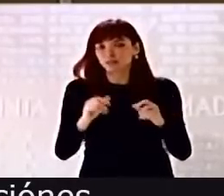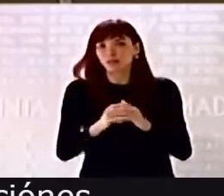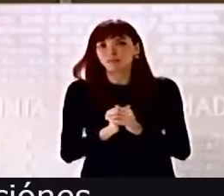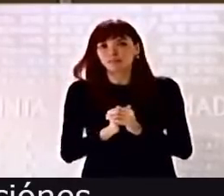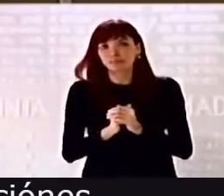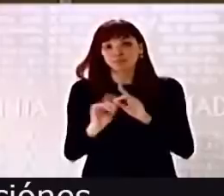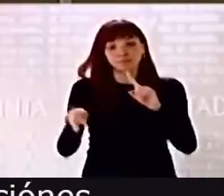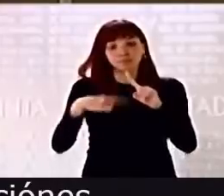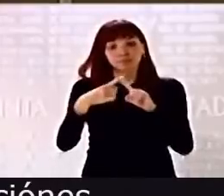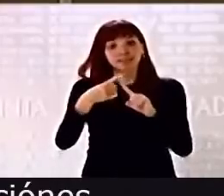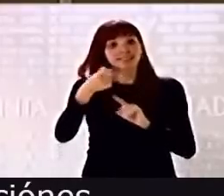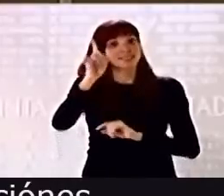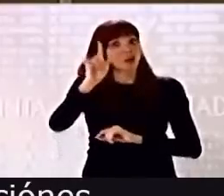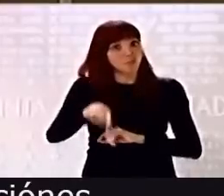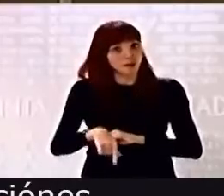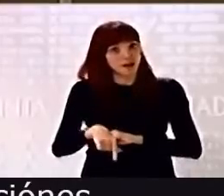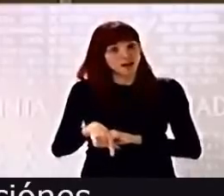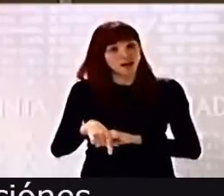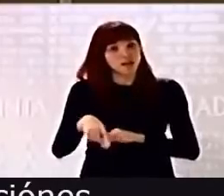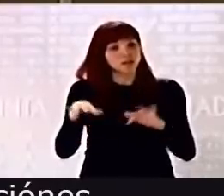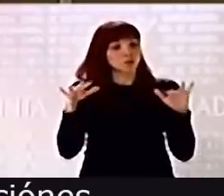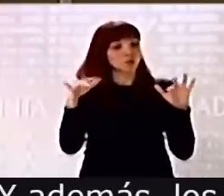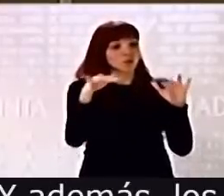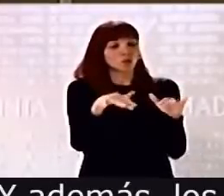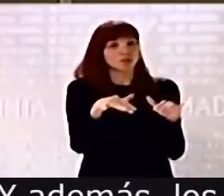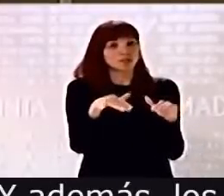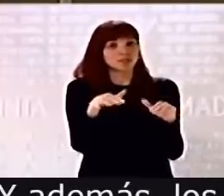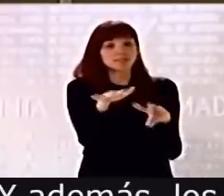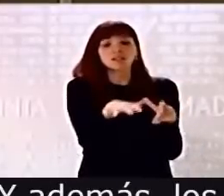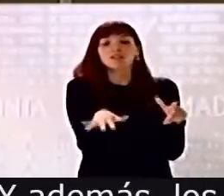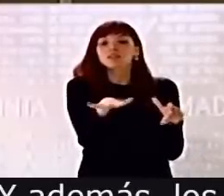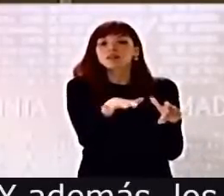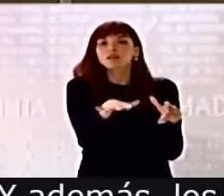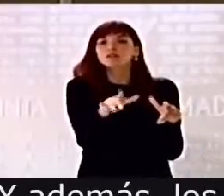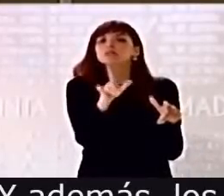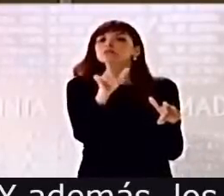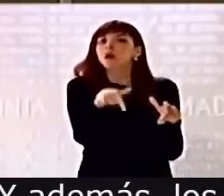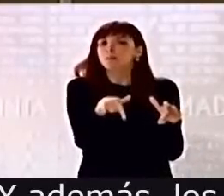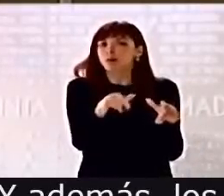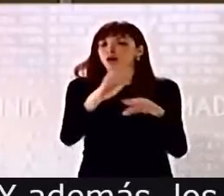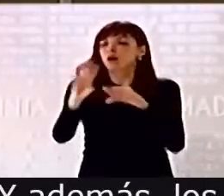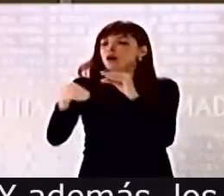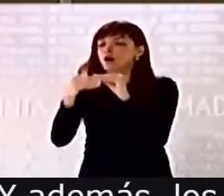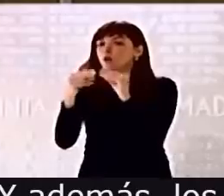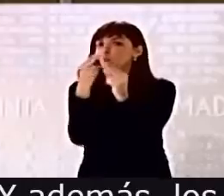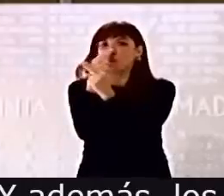Y además los aforos serán publicados como un anexo